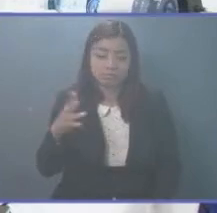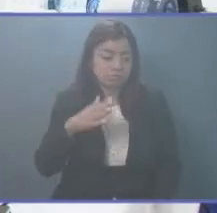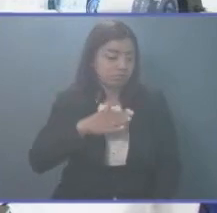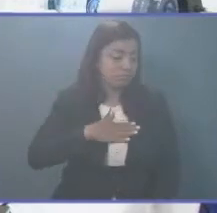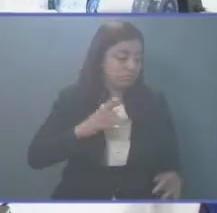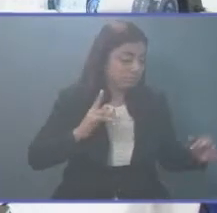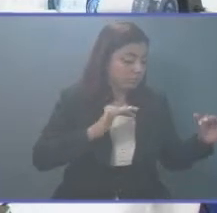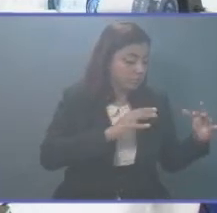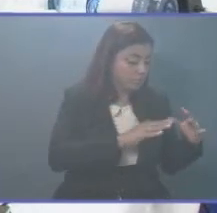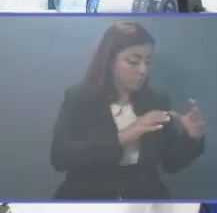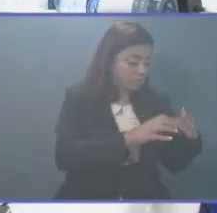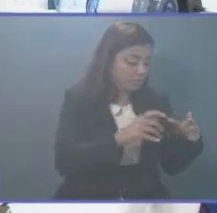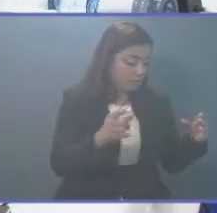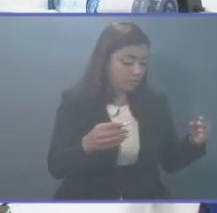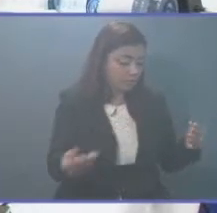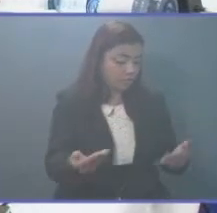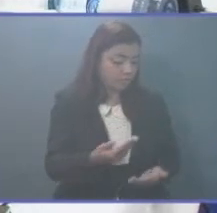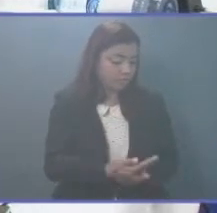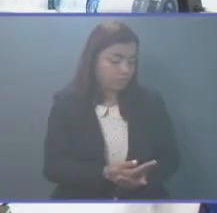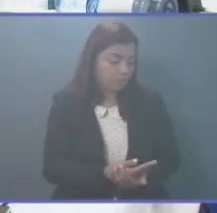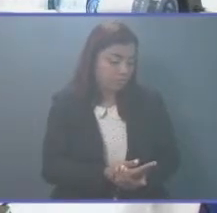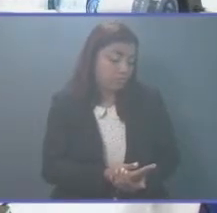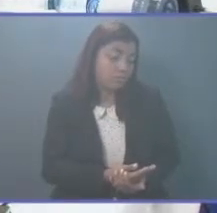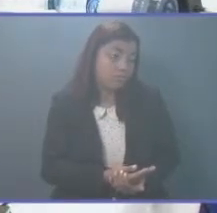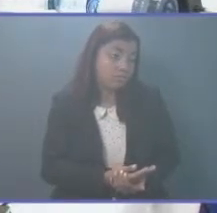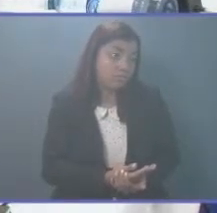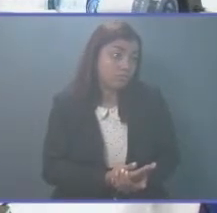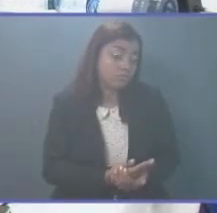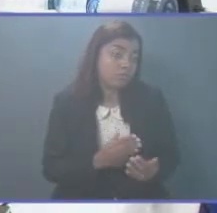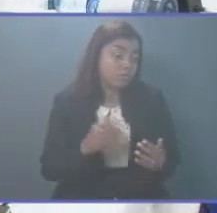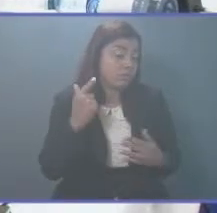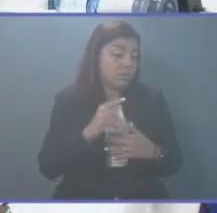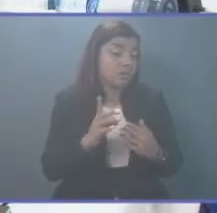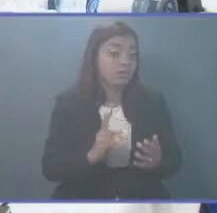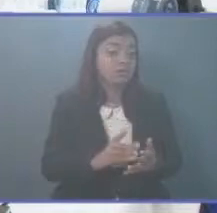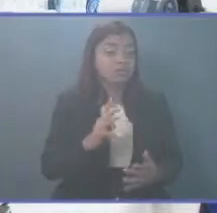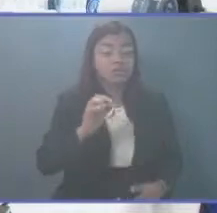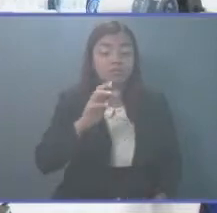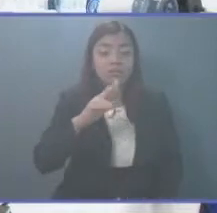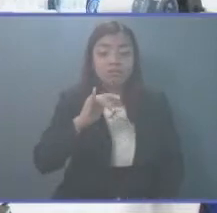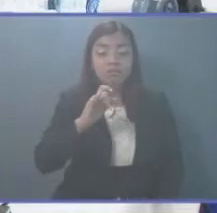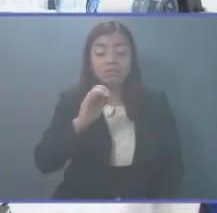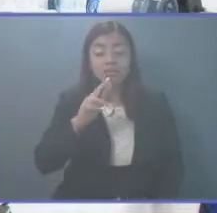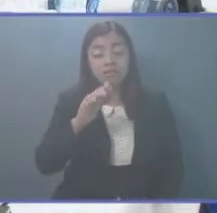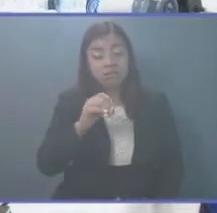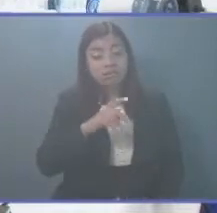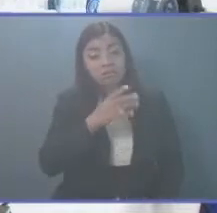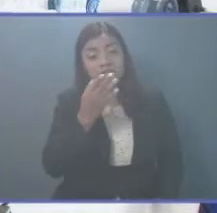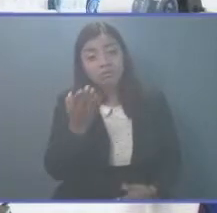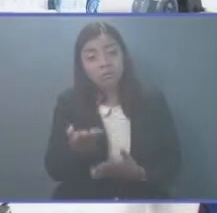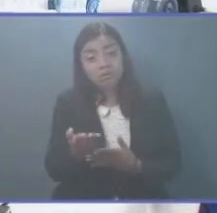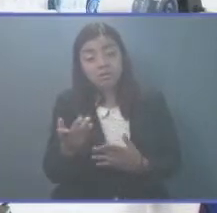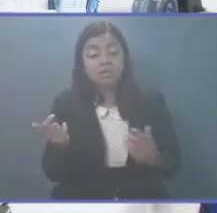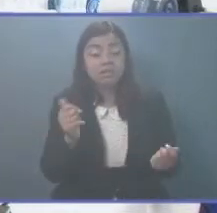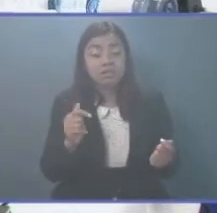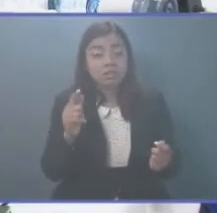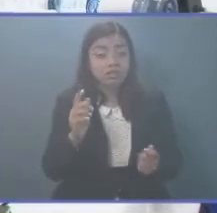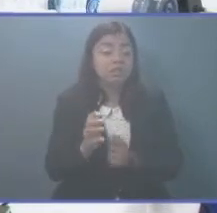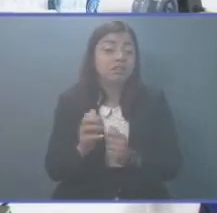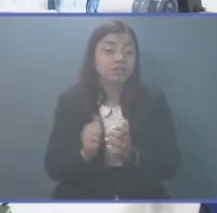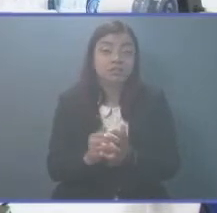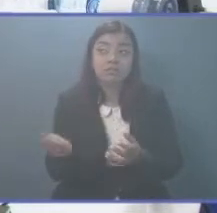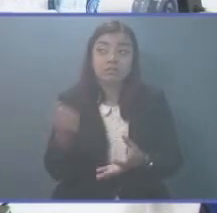equipo, ¿verdad?, con lo que ustedes han planteado, porque también el diputado Mazarillo ya les pidió una propuesta, pero yo creo que ustedes han planteado una